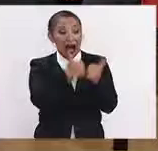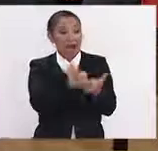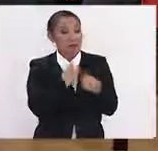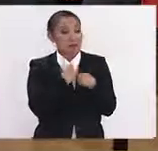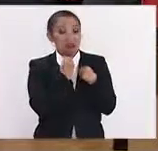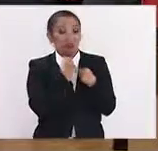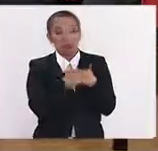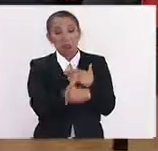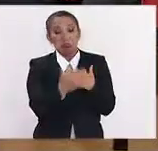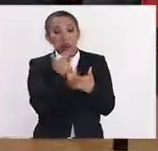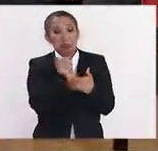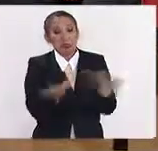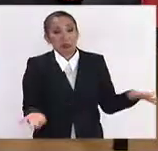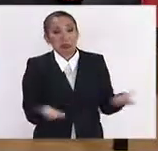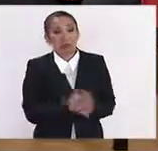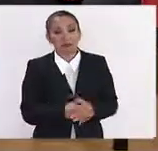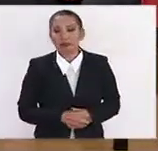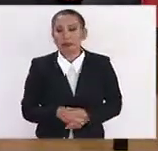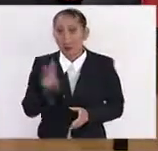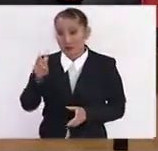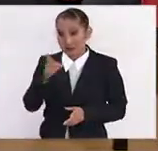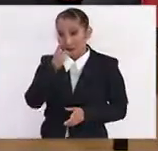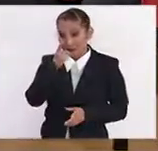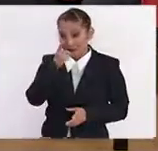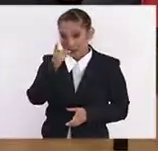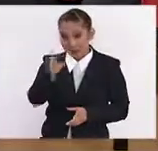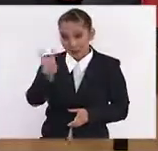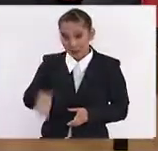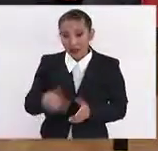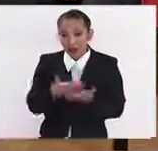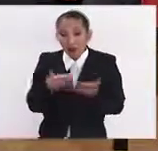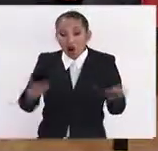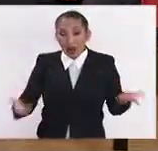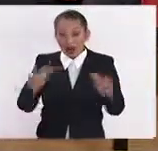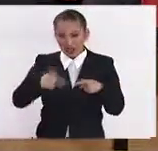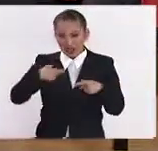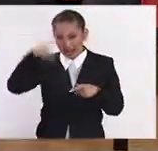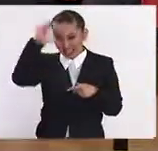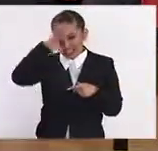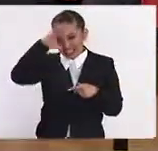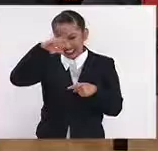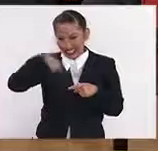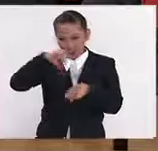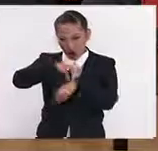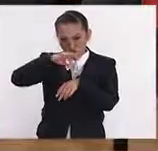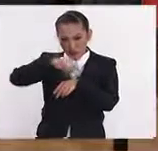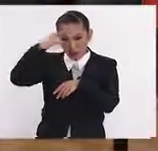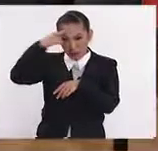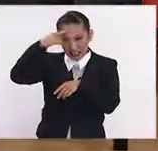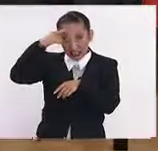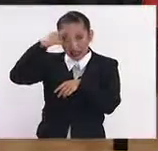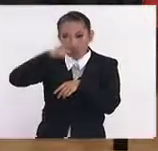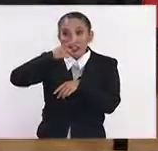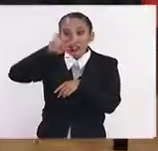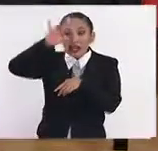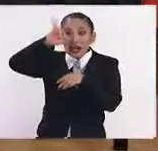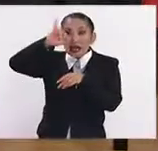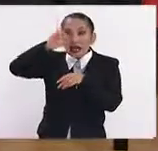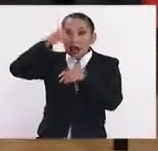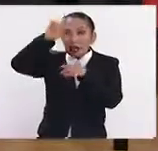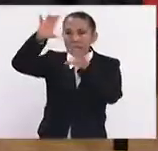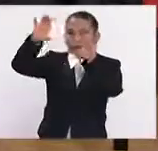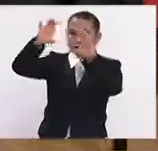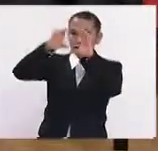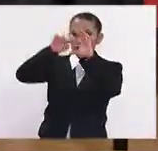vida simplemente no. Y hay que decir algo, ahora los neurocientíficos te dicen que, por ejemplo, una imagen te puede